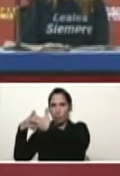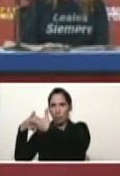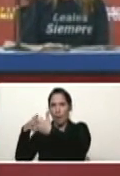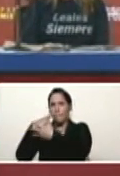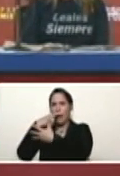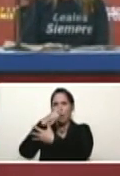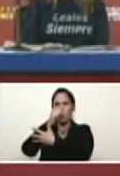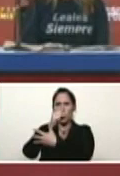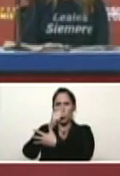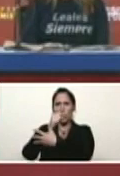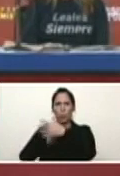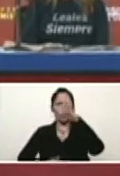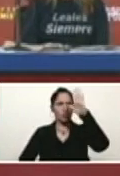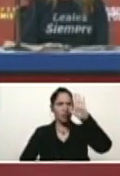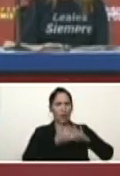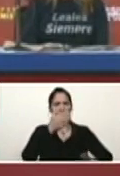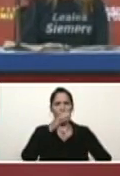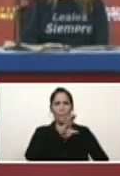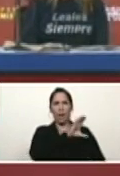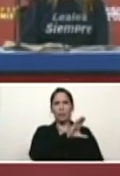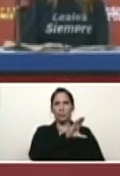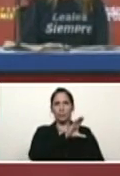Maduro se iba a ir del país.